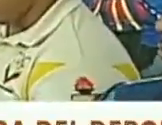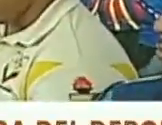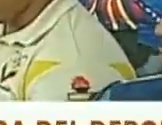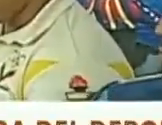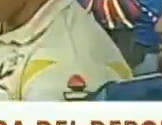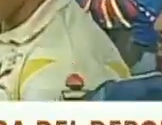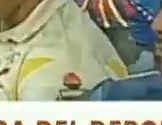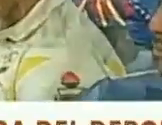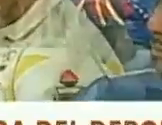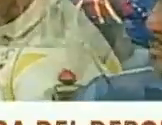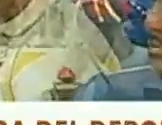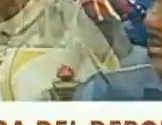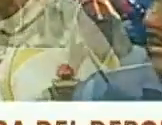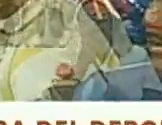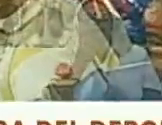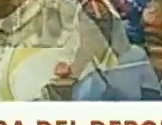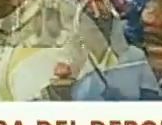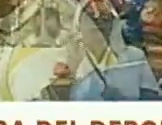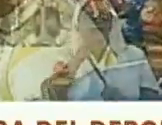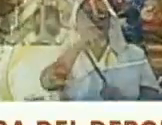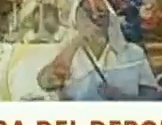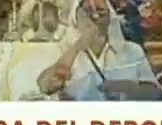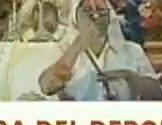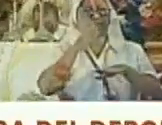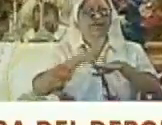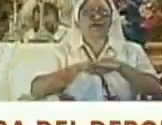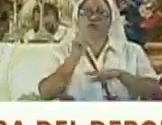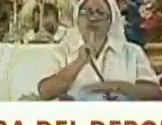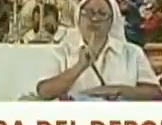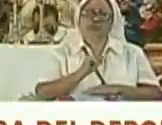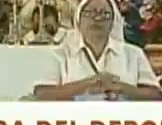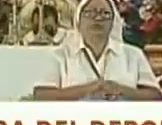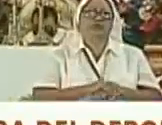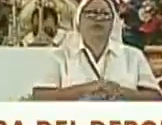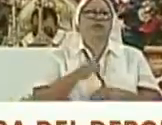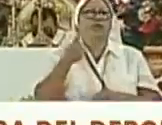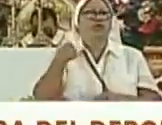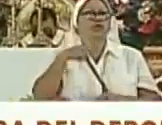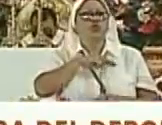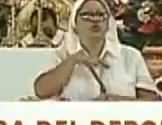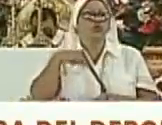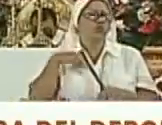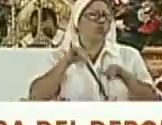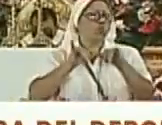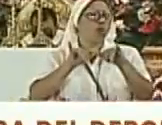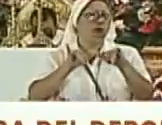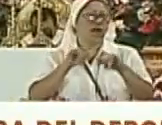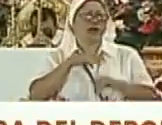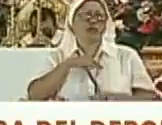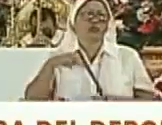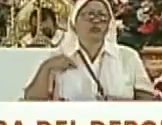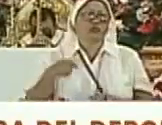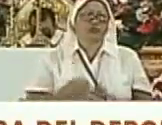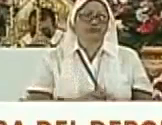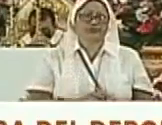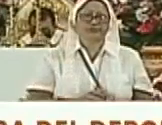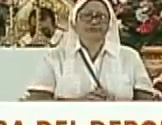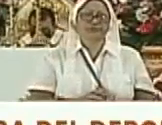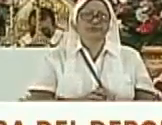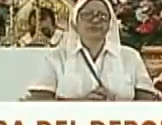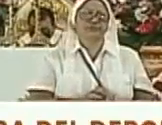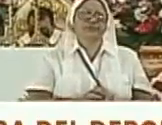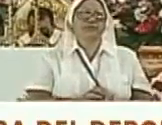menos en el pecado Y es que nada necesita se hace absolutamente